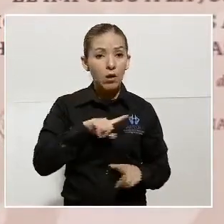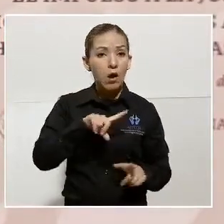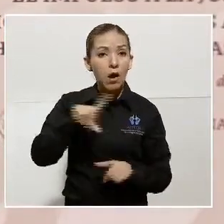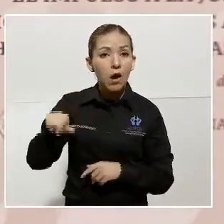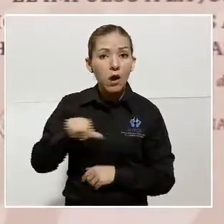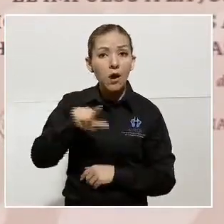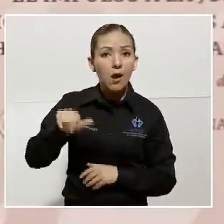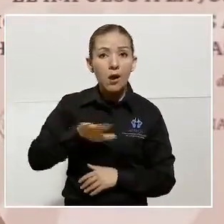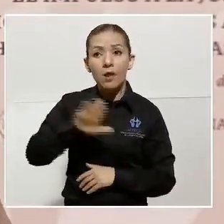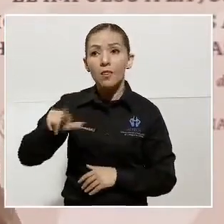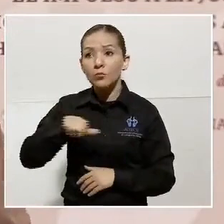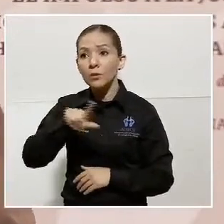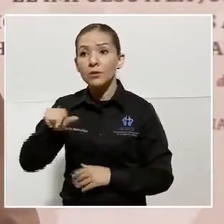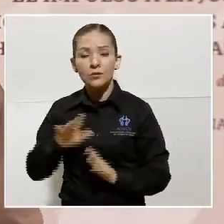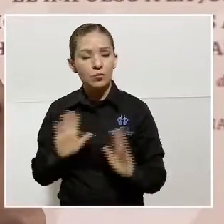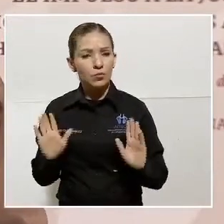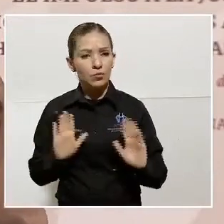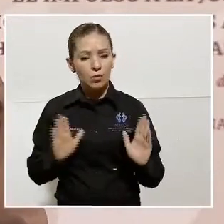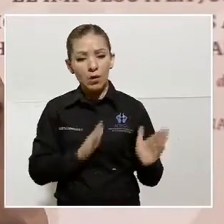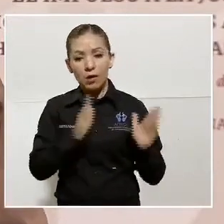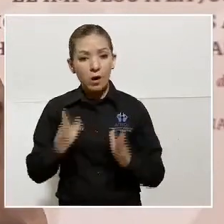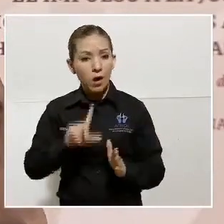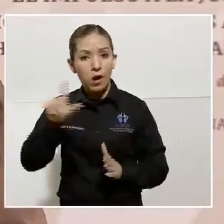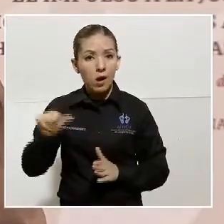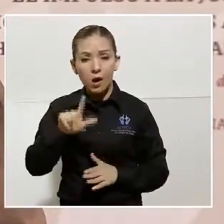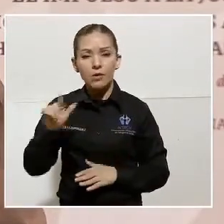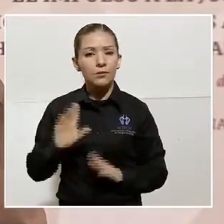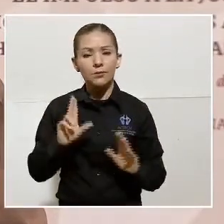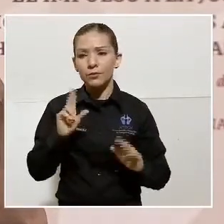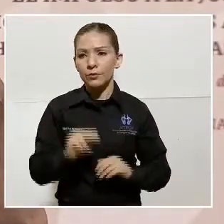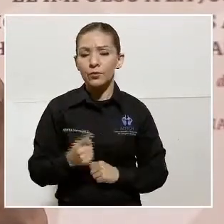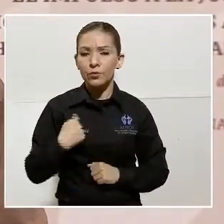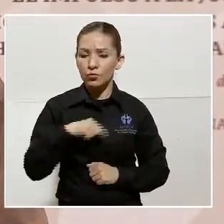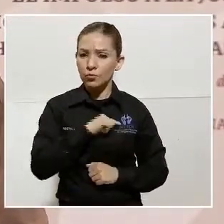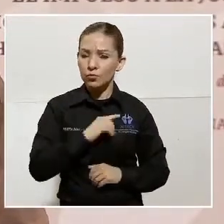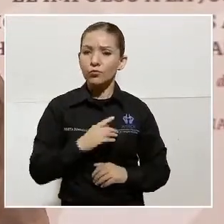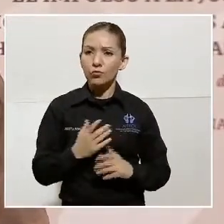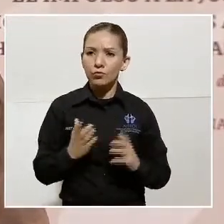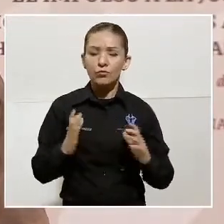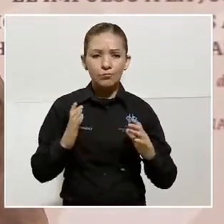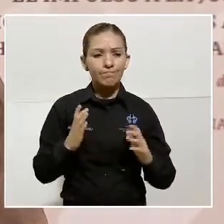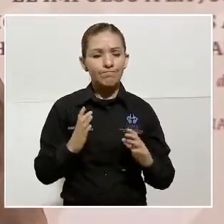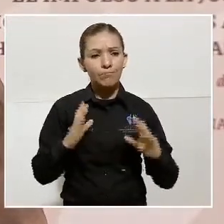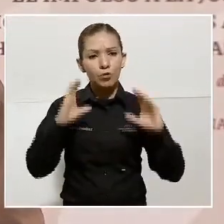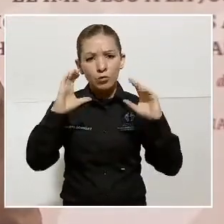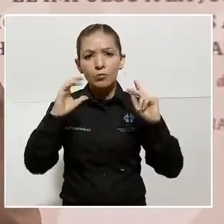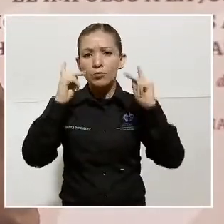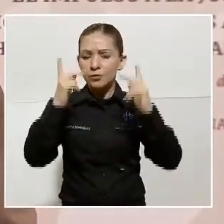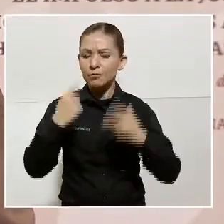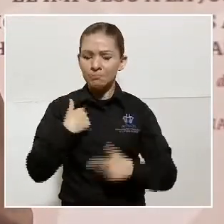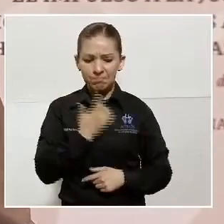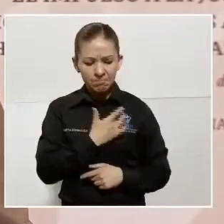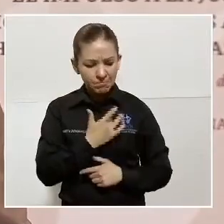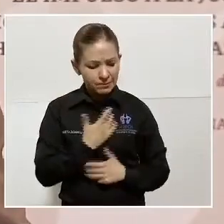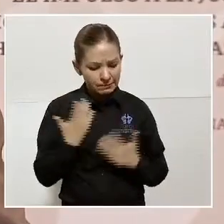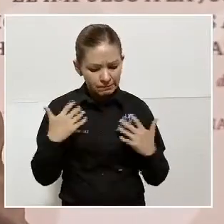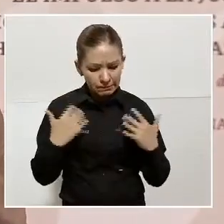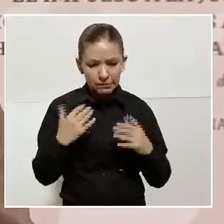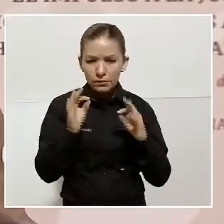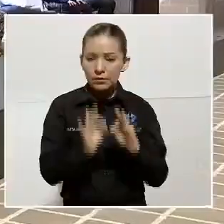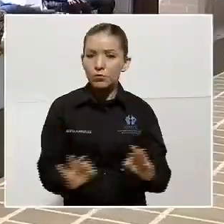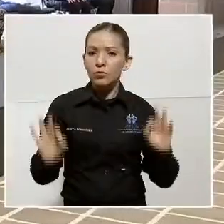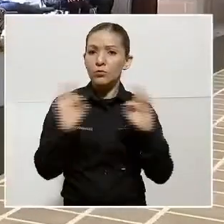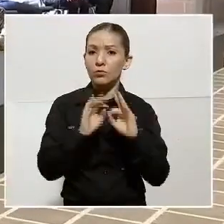postergando una definición del Estado. Estamos convencidos que es una oportunidad muy importante que no